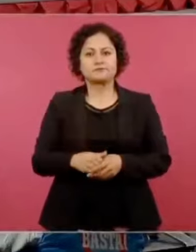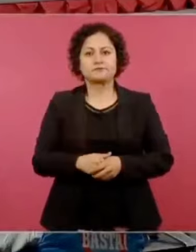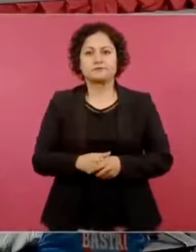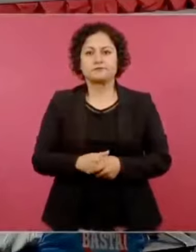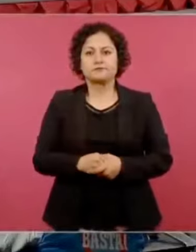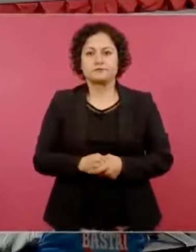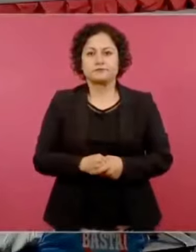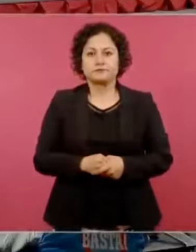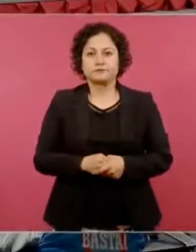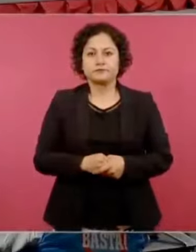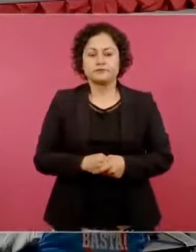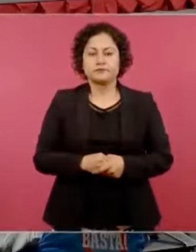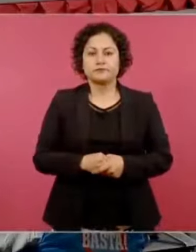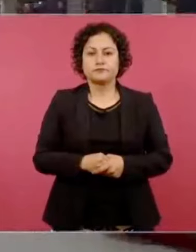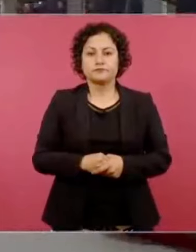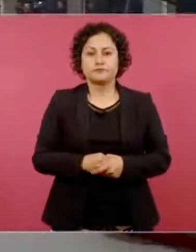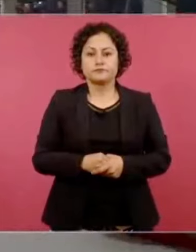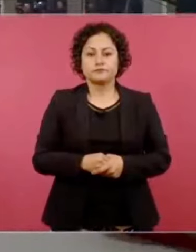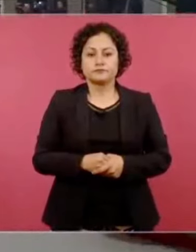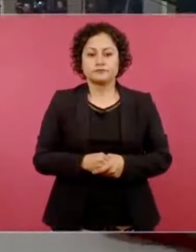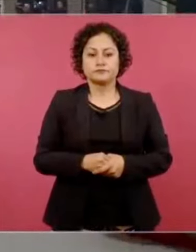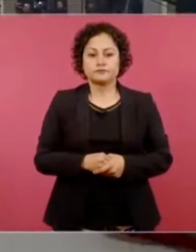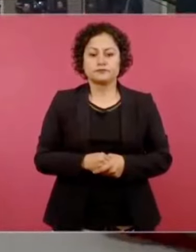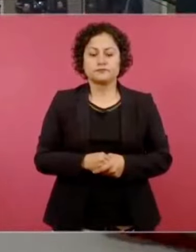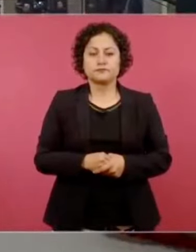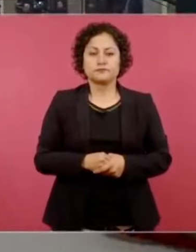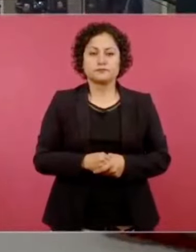presidenta Tahir? ¿Se va a defender esta posición en Guanajuato?